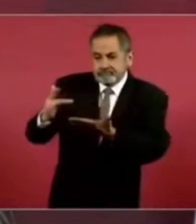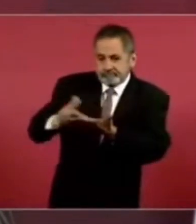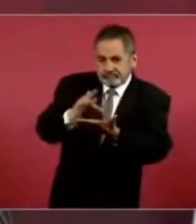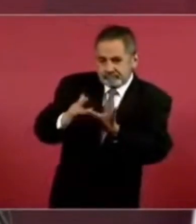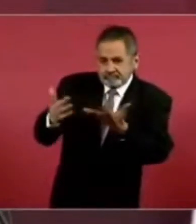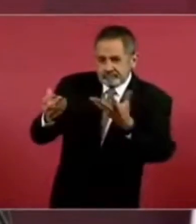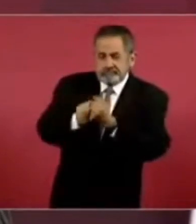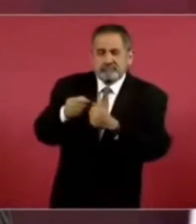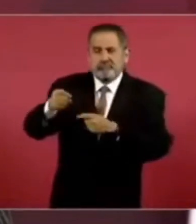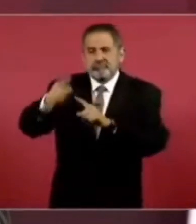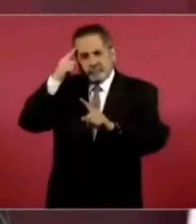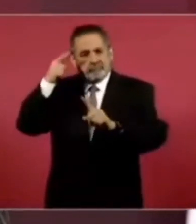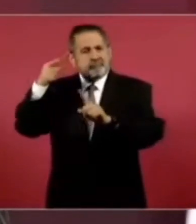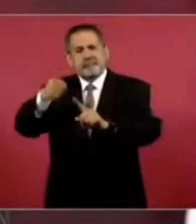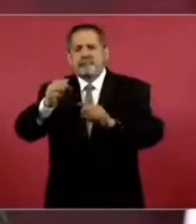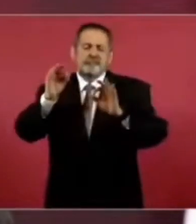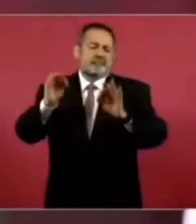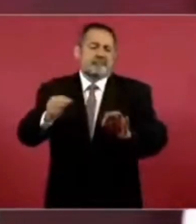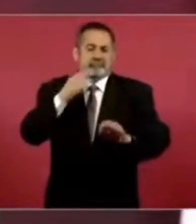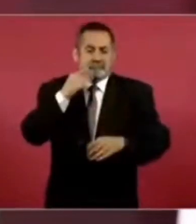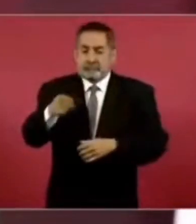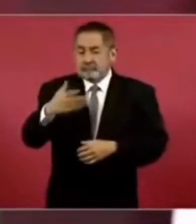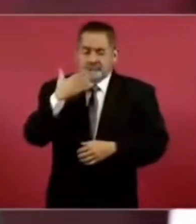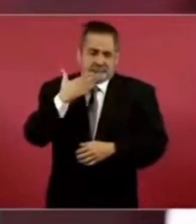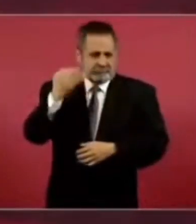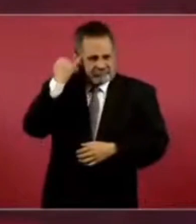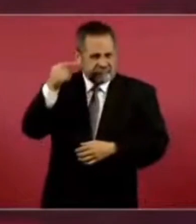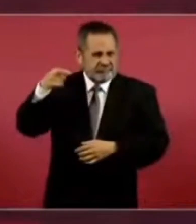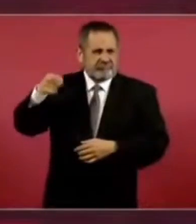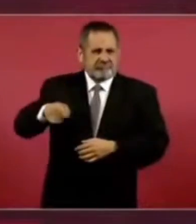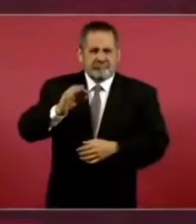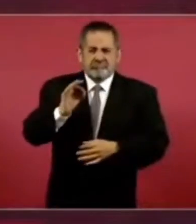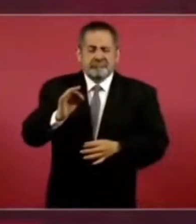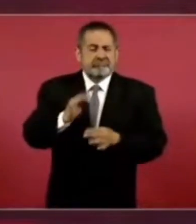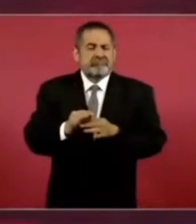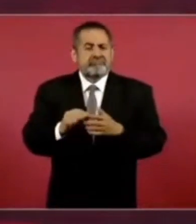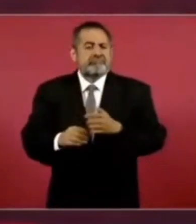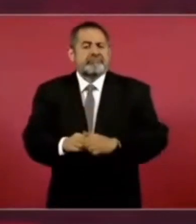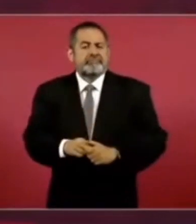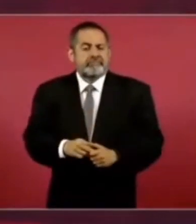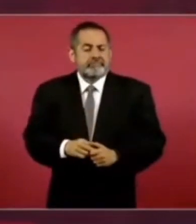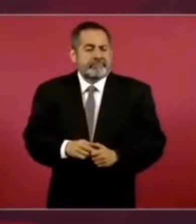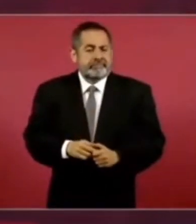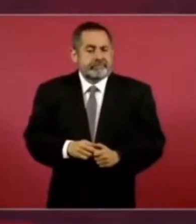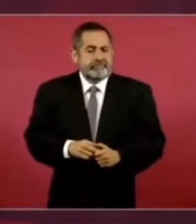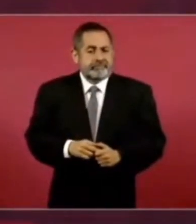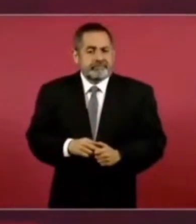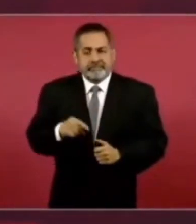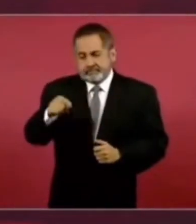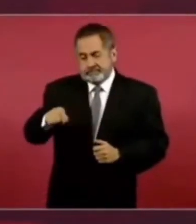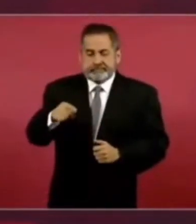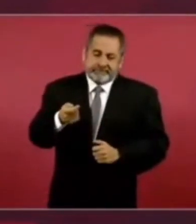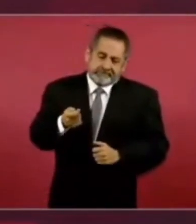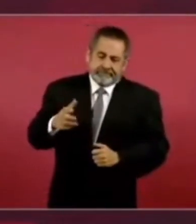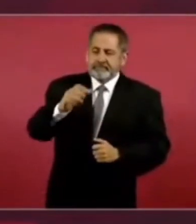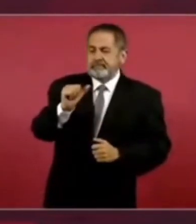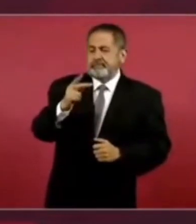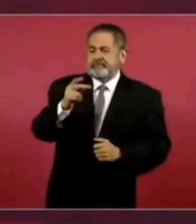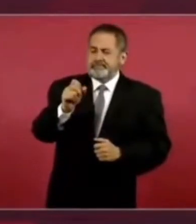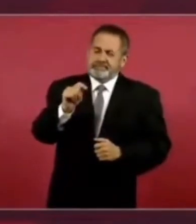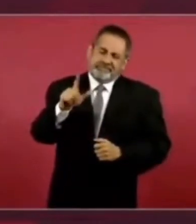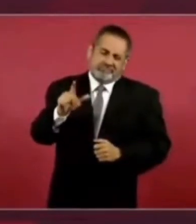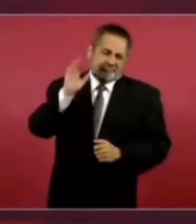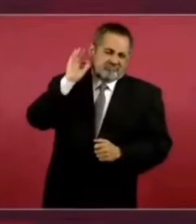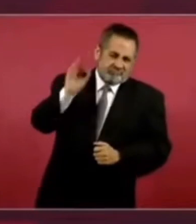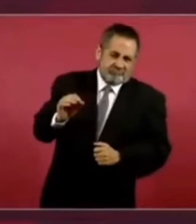su noble ideal, porque estamos hablando de el apóstol de la democracia. No ha